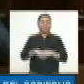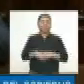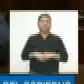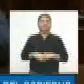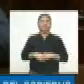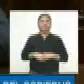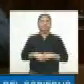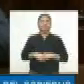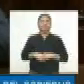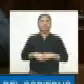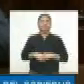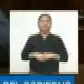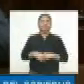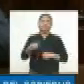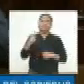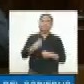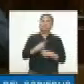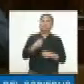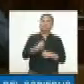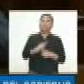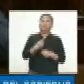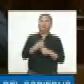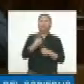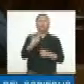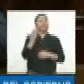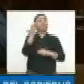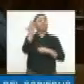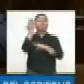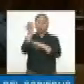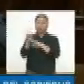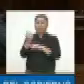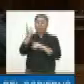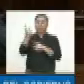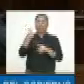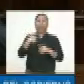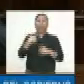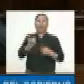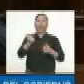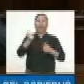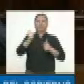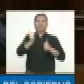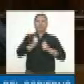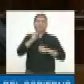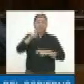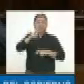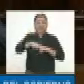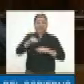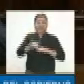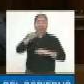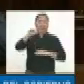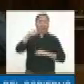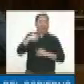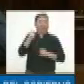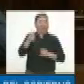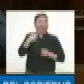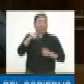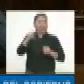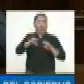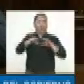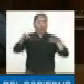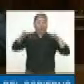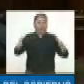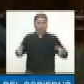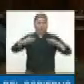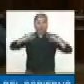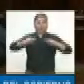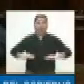estar presente ese tema en algún momento. Y el tema de financiamiento de las provincias en un momento, Pato, Sí. donde los